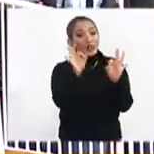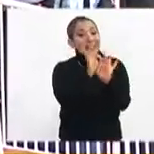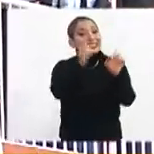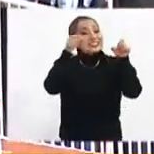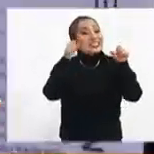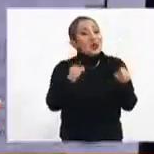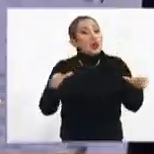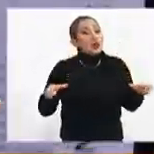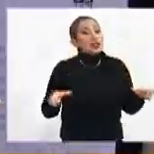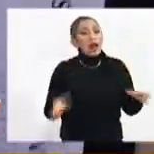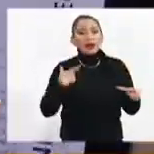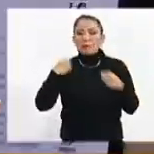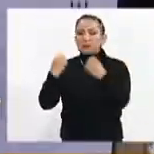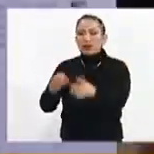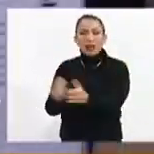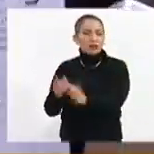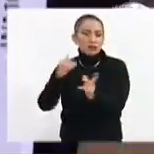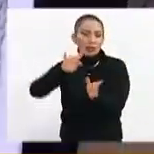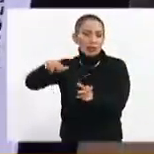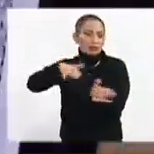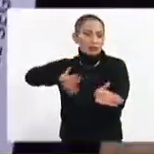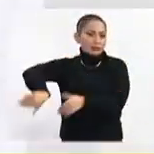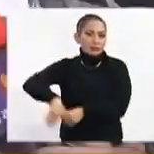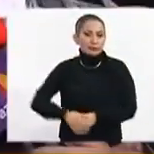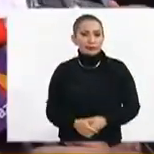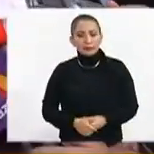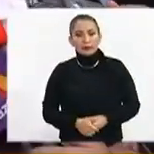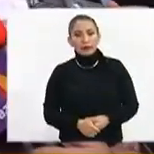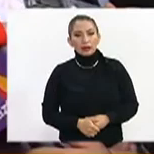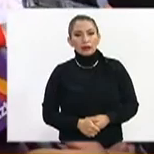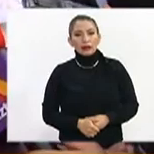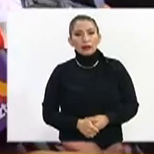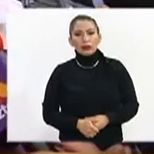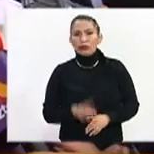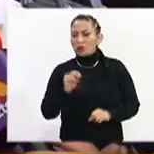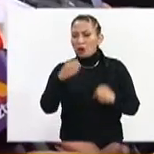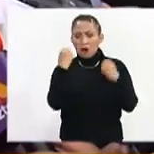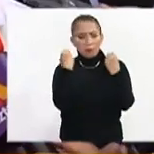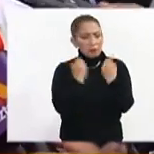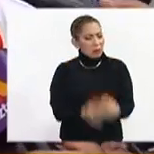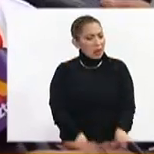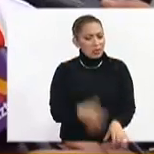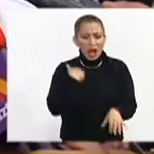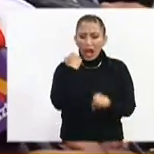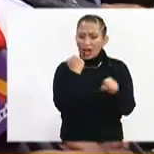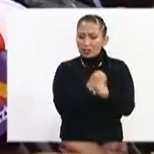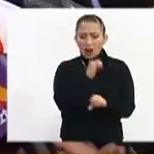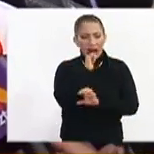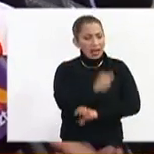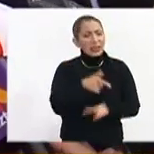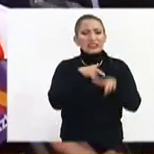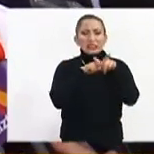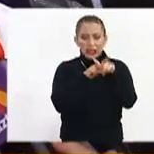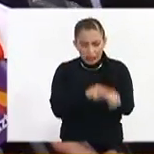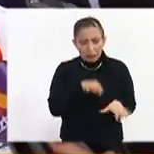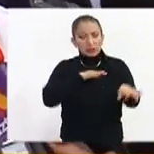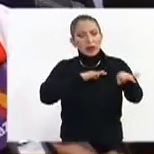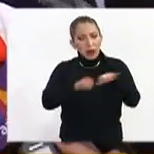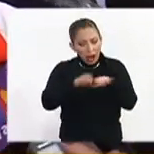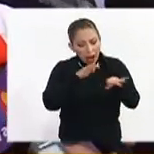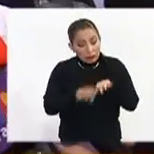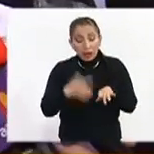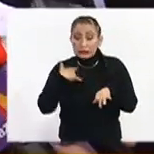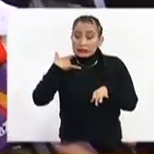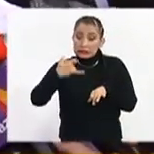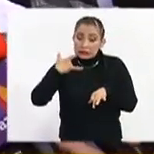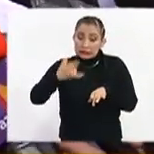la seguridad que la pérdida de clases. No vamos a perder el sistema, no vamos a perder el año, vamos a seguir trabajando y si tenemos